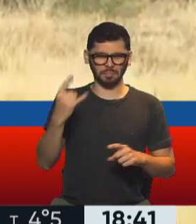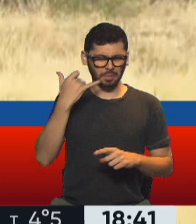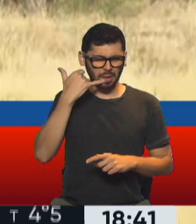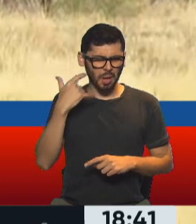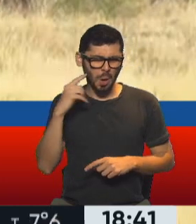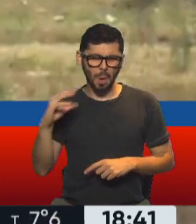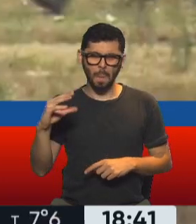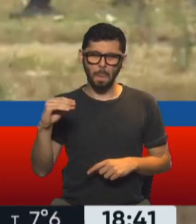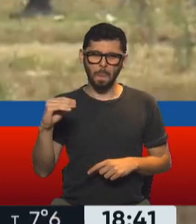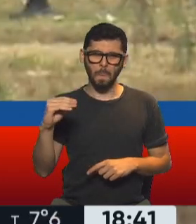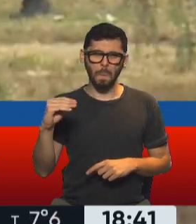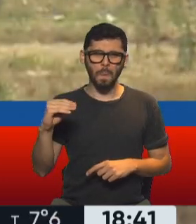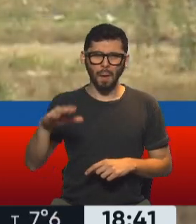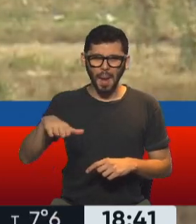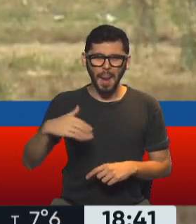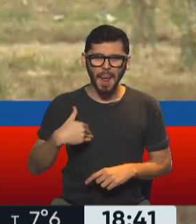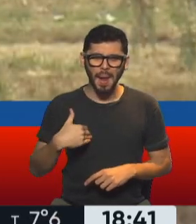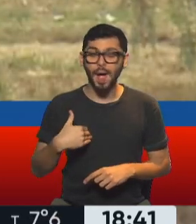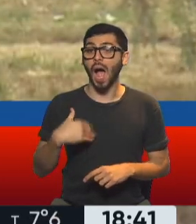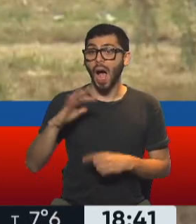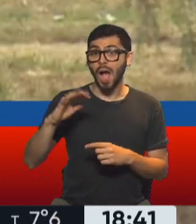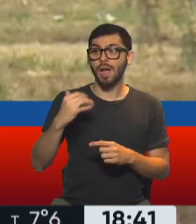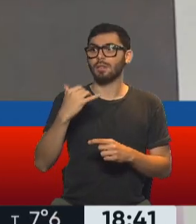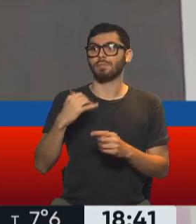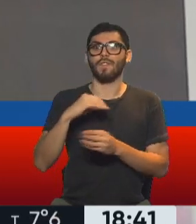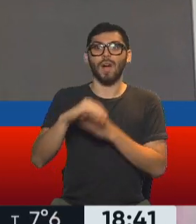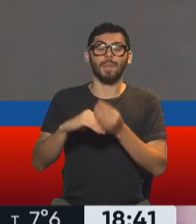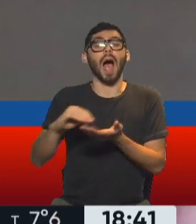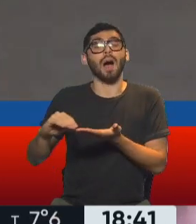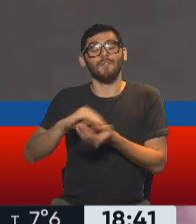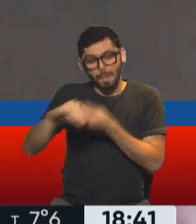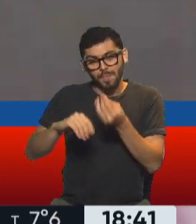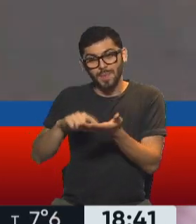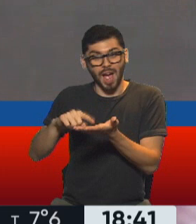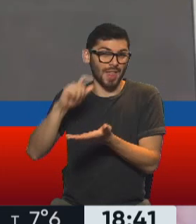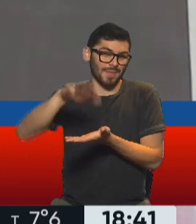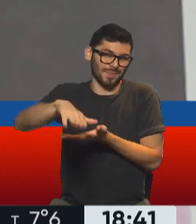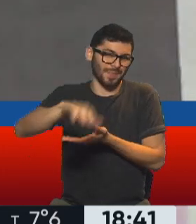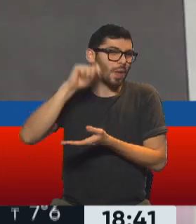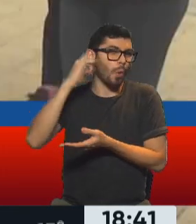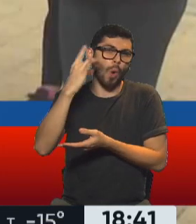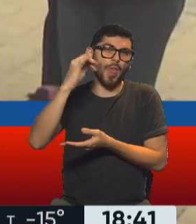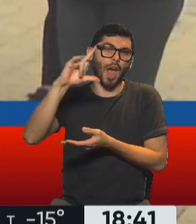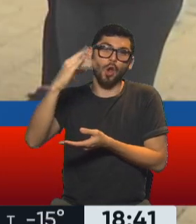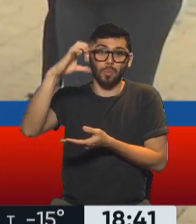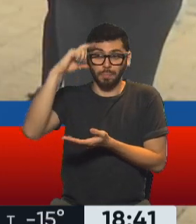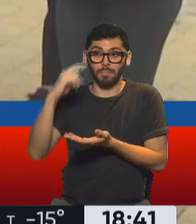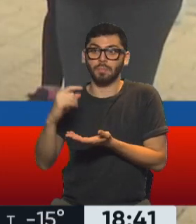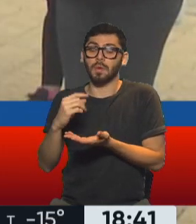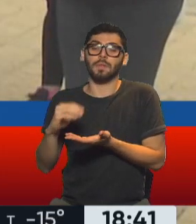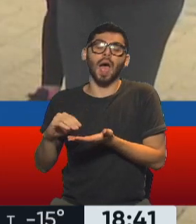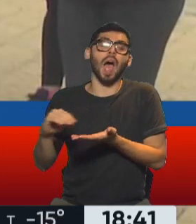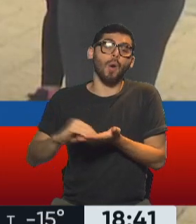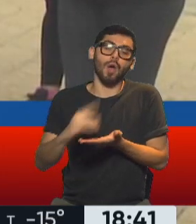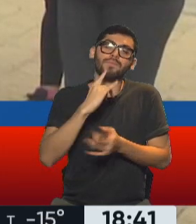revelaron a los medios, fuentes cercanas a la familia, en este caso el abogado de la familia de Guadalupe. Este llamado se suma a una serie